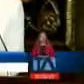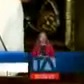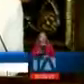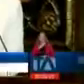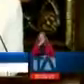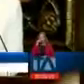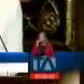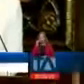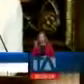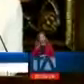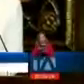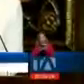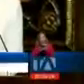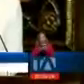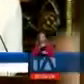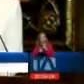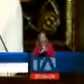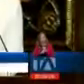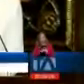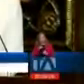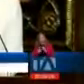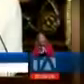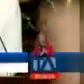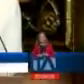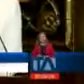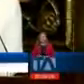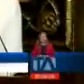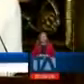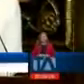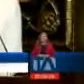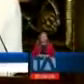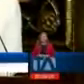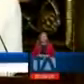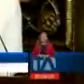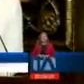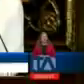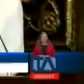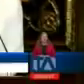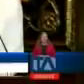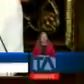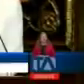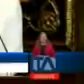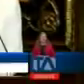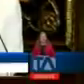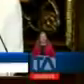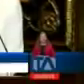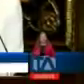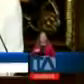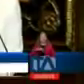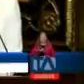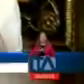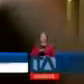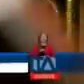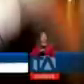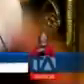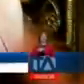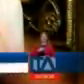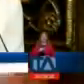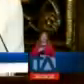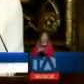usted todos estos años. Cuente con usted, con nosotros. Desde